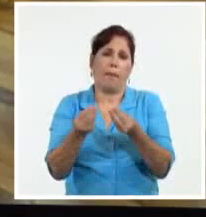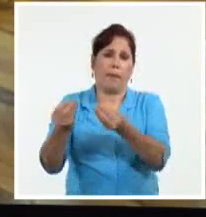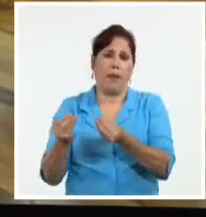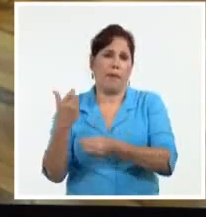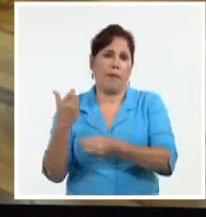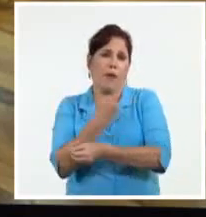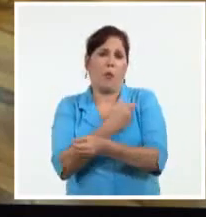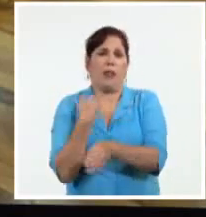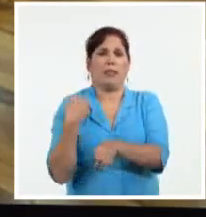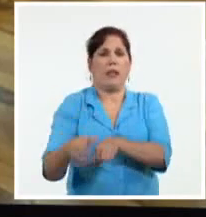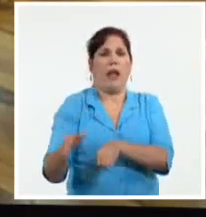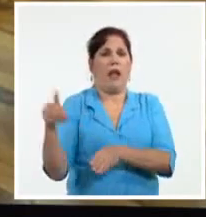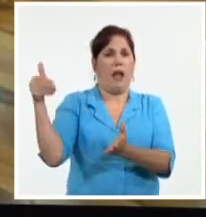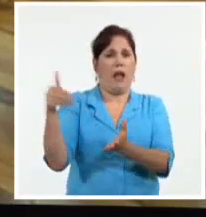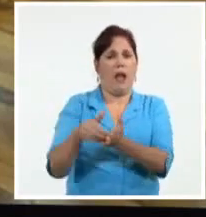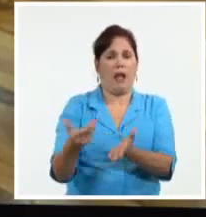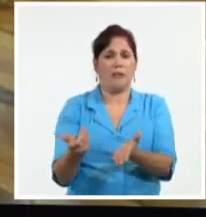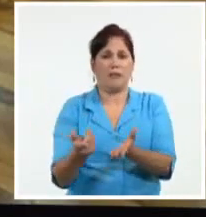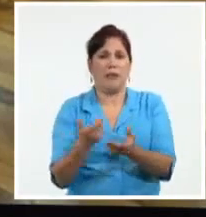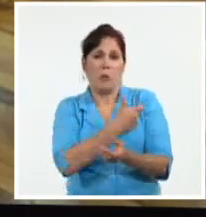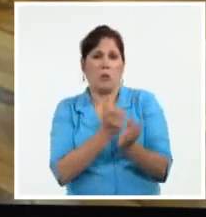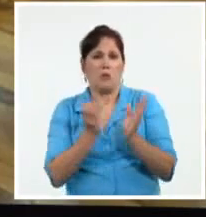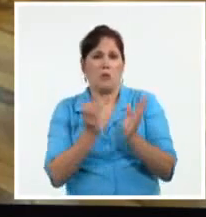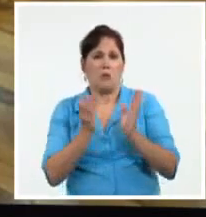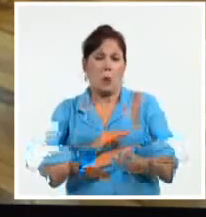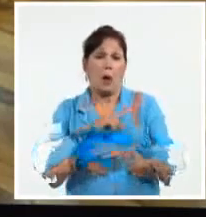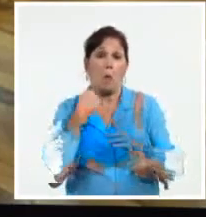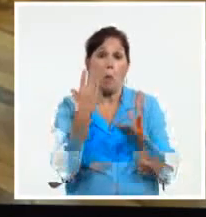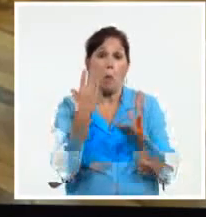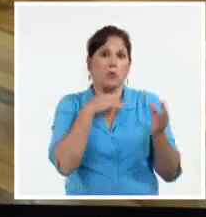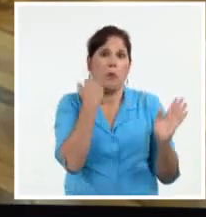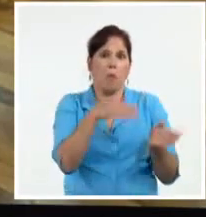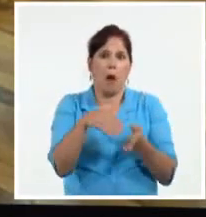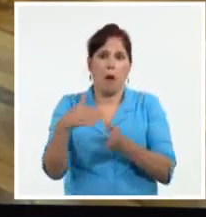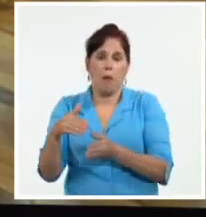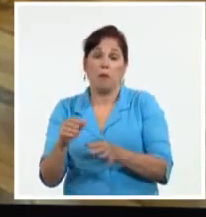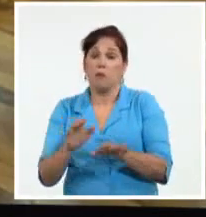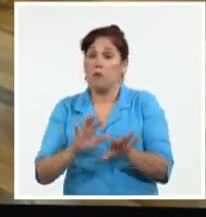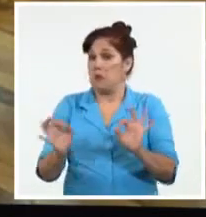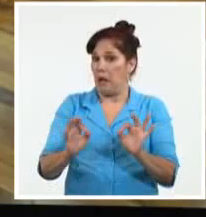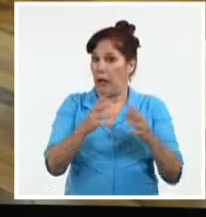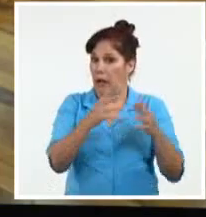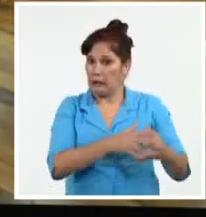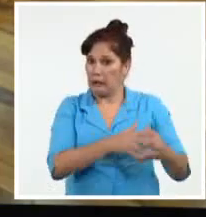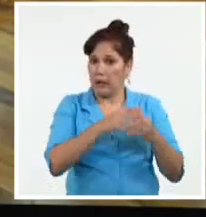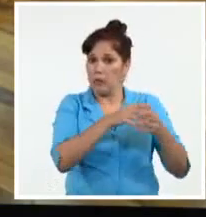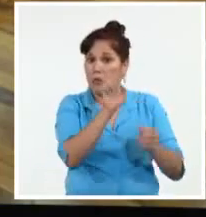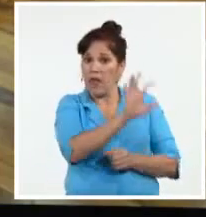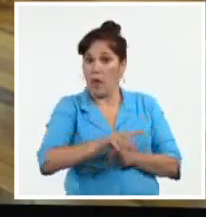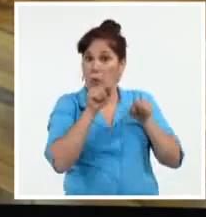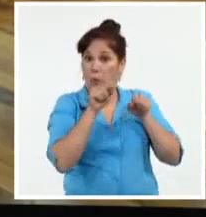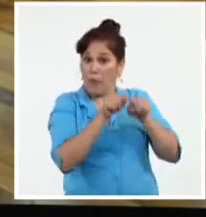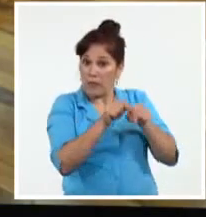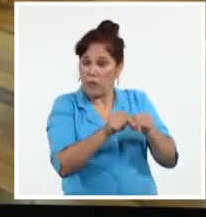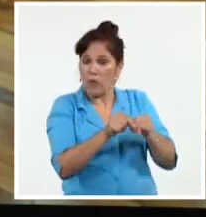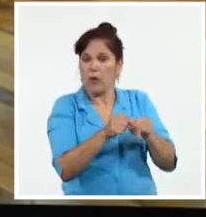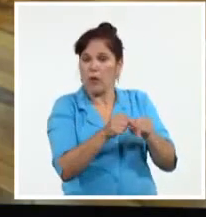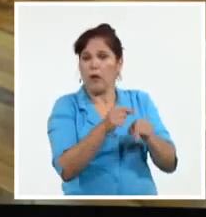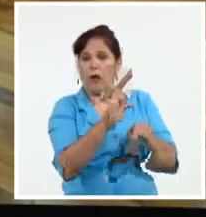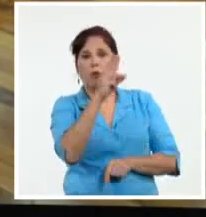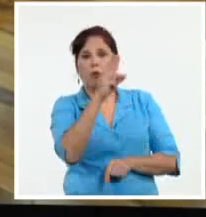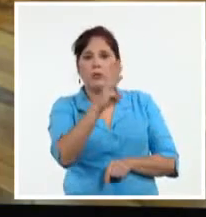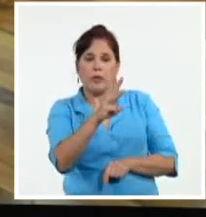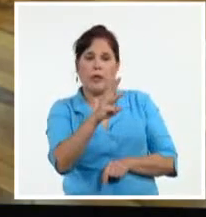llegaban tardíamente, incompletas o simplemente no llegaban, mientras que en Estados Unidos y Europa las personas llevaban dos y